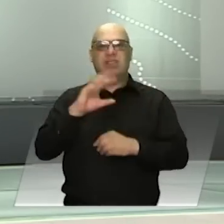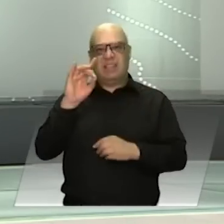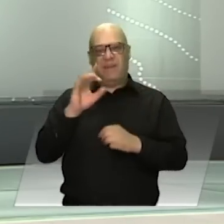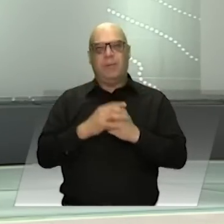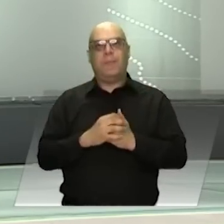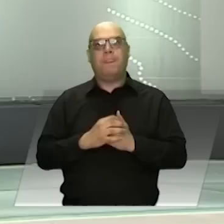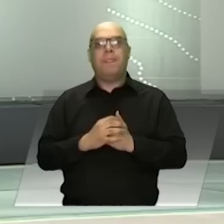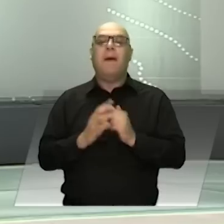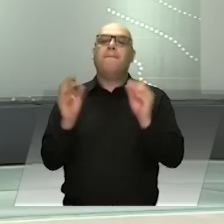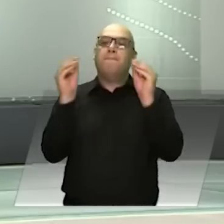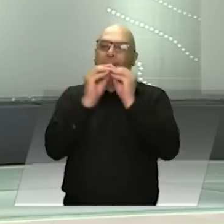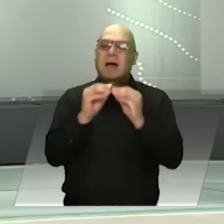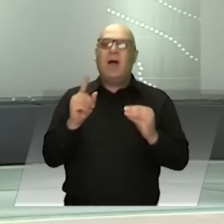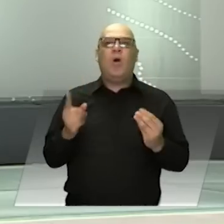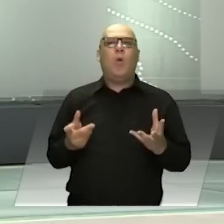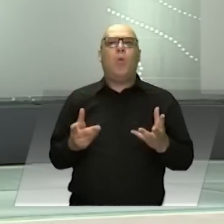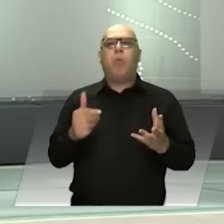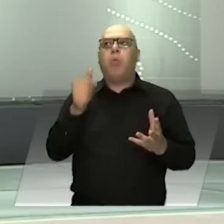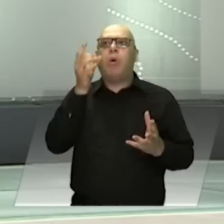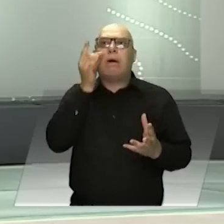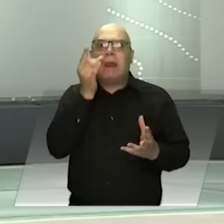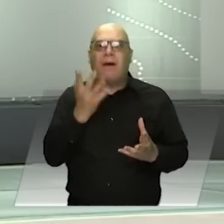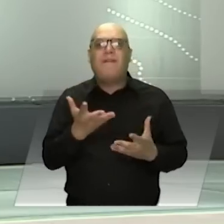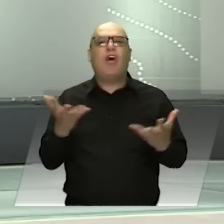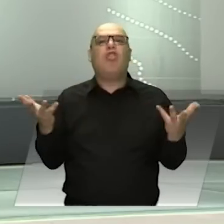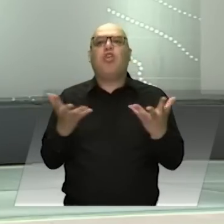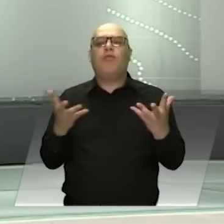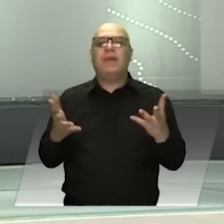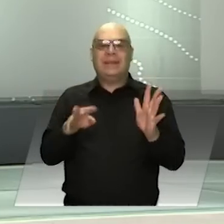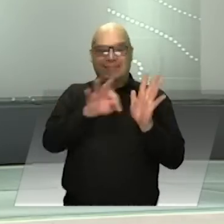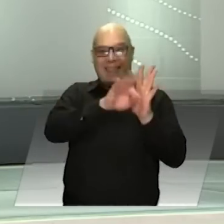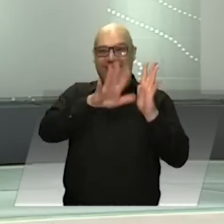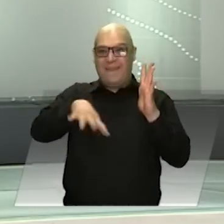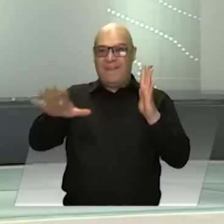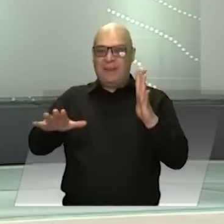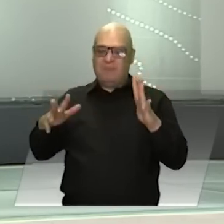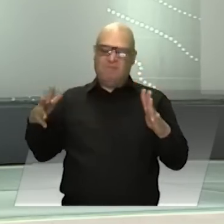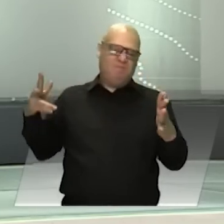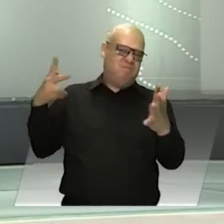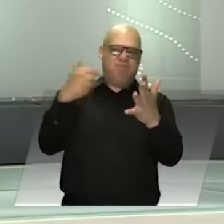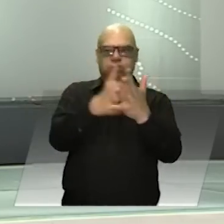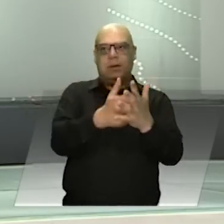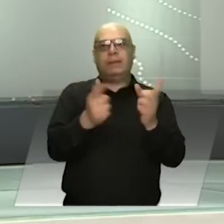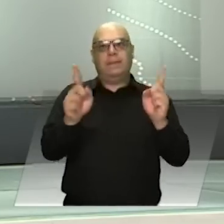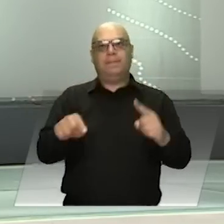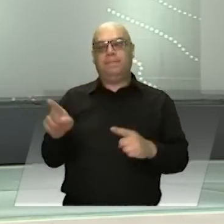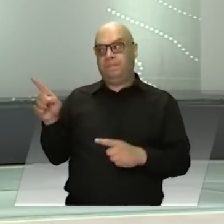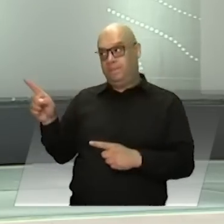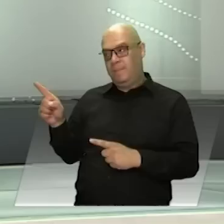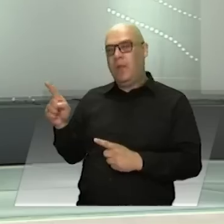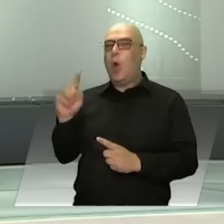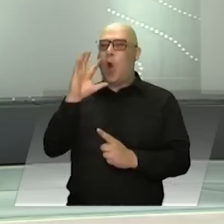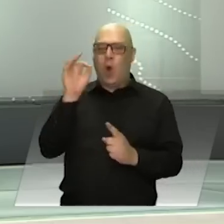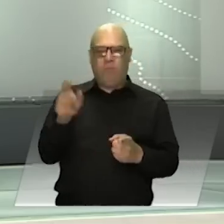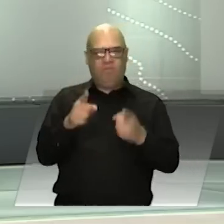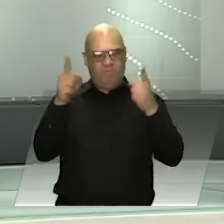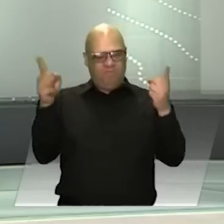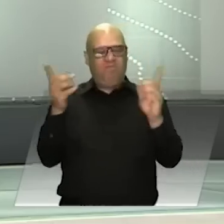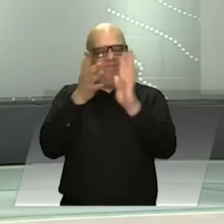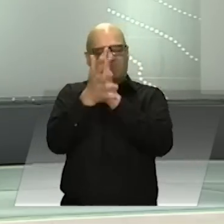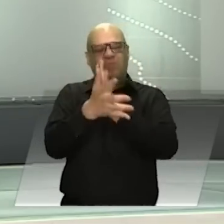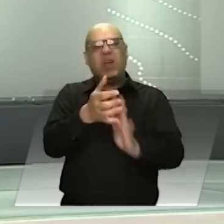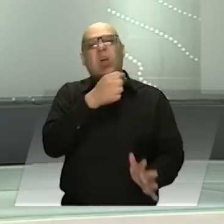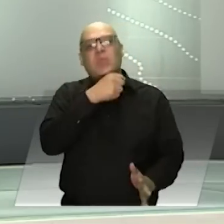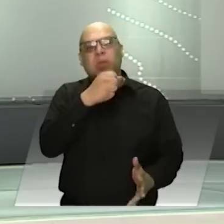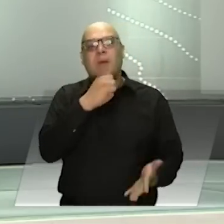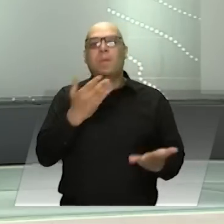también se presentó un accidente muy grave en la vía a Santa Fe de Antioquia. Comenzamos entonces, Santiago Campos Ciro nos tiene los detalles de estas situaciones.